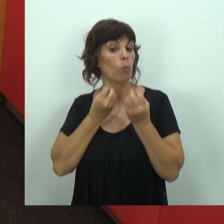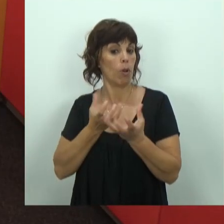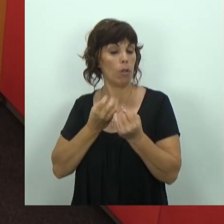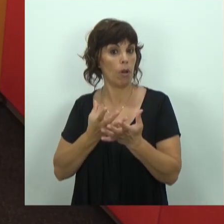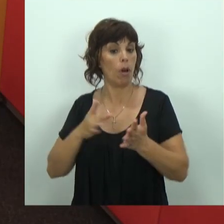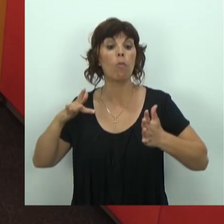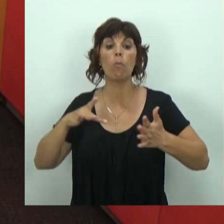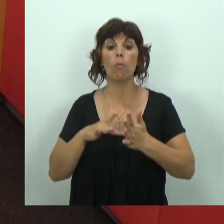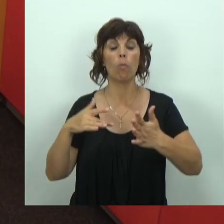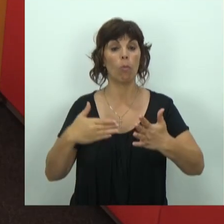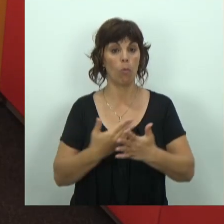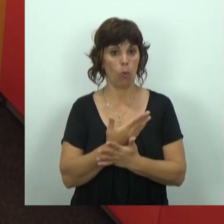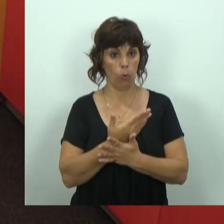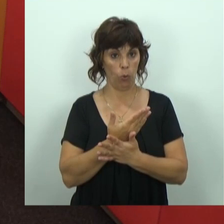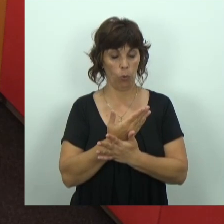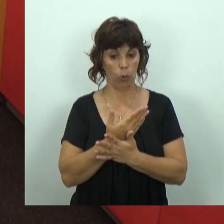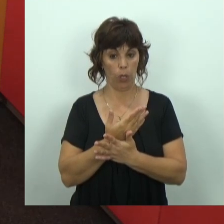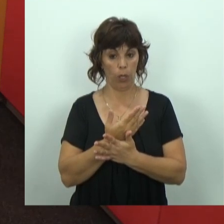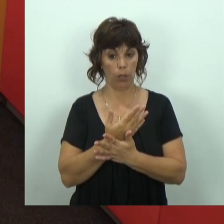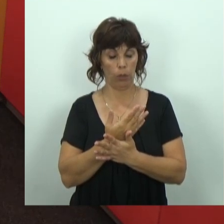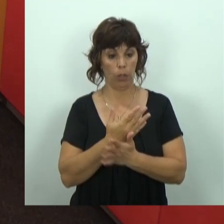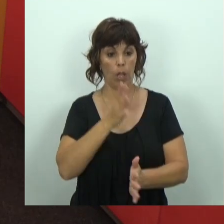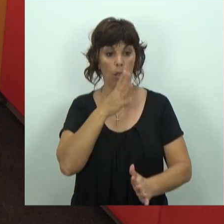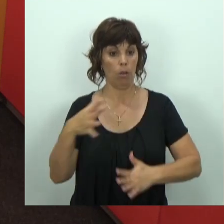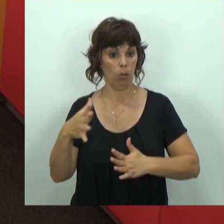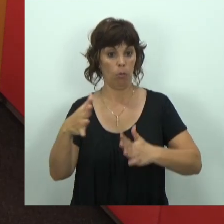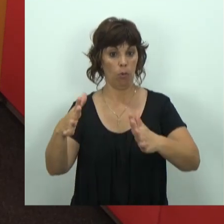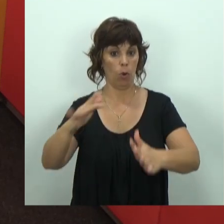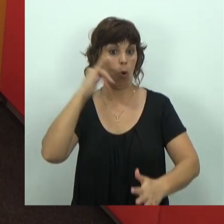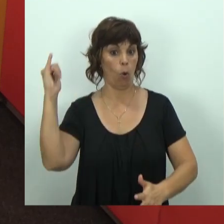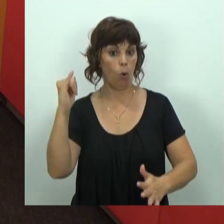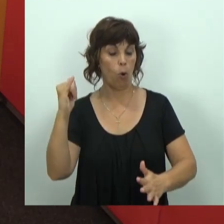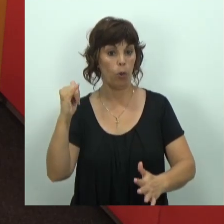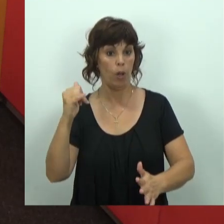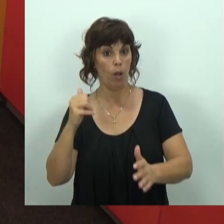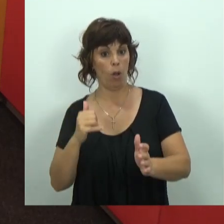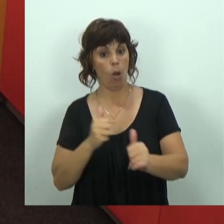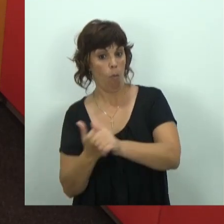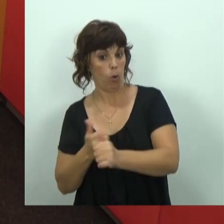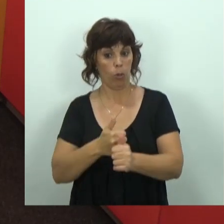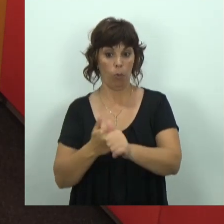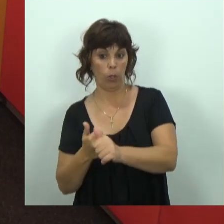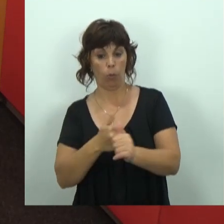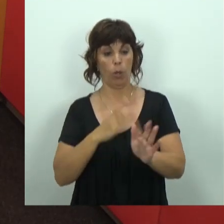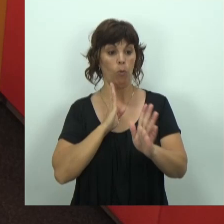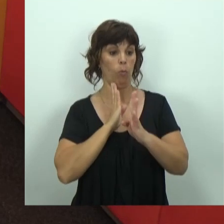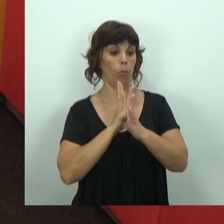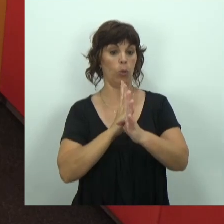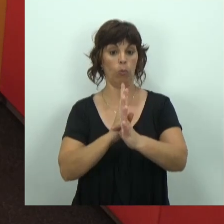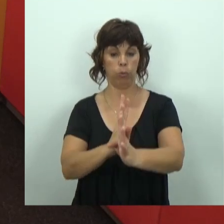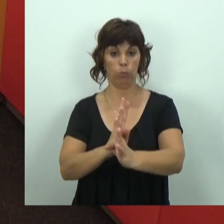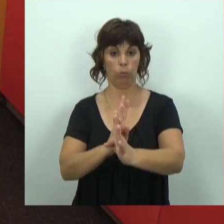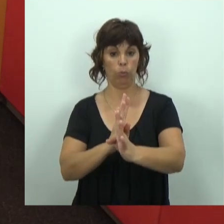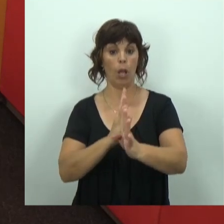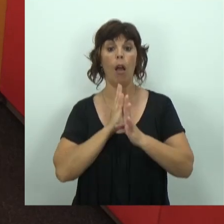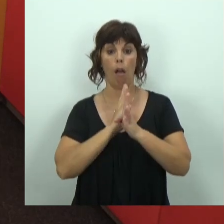día, en esa fila grande de personas que se iban a bautizar, en esa fila había